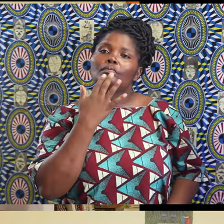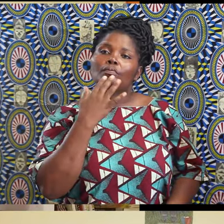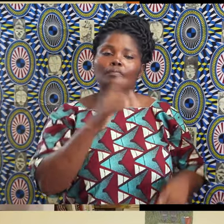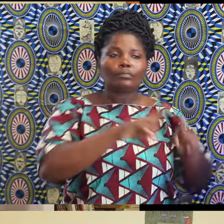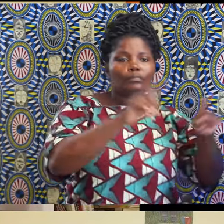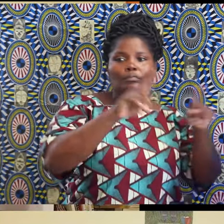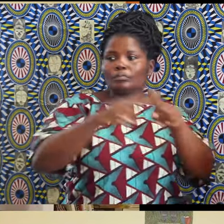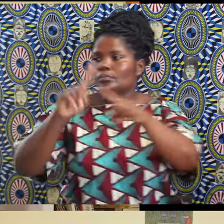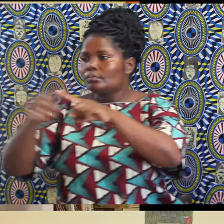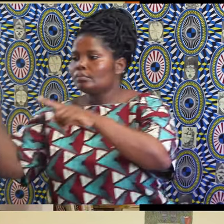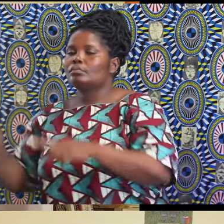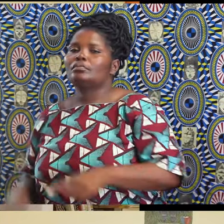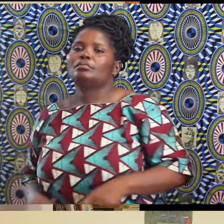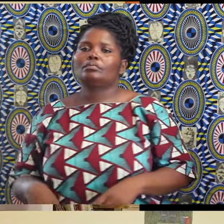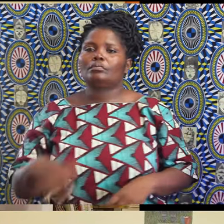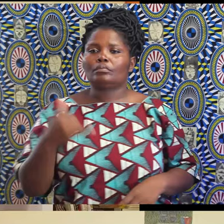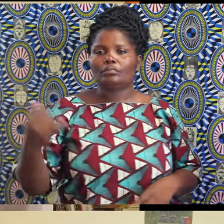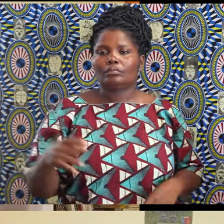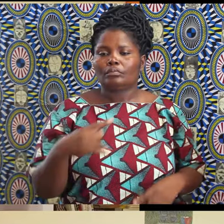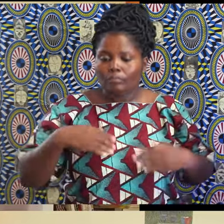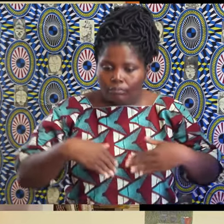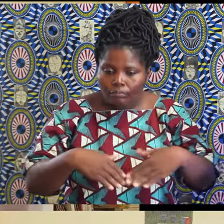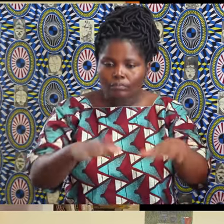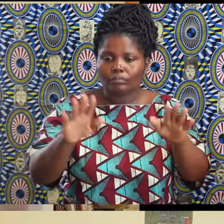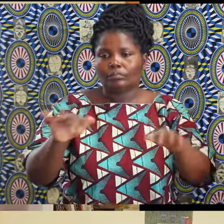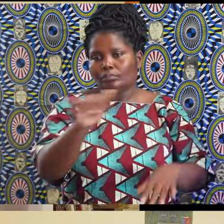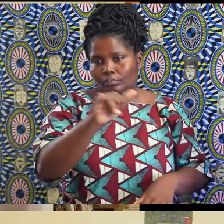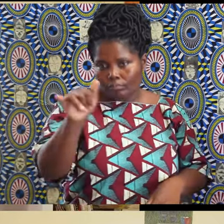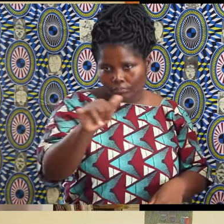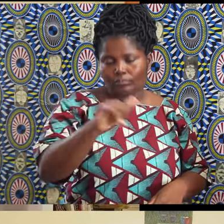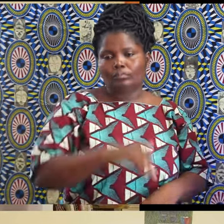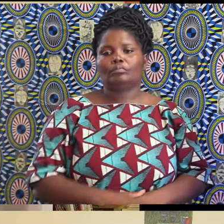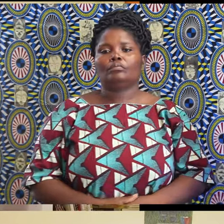por supuesto, pero siguen siendo iguales.